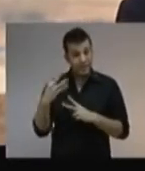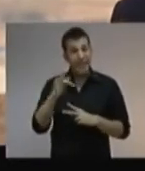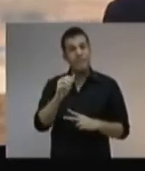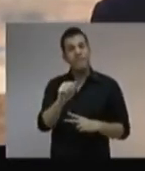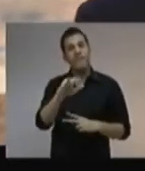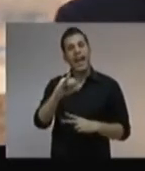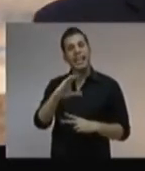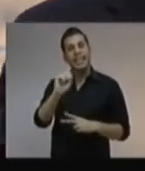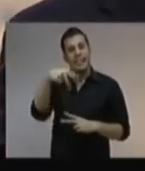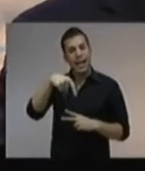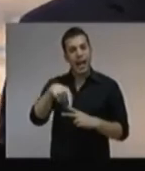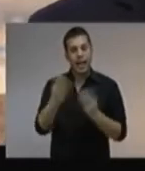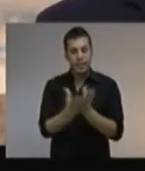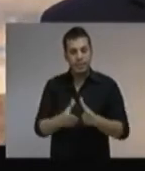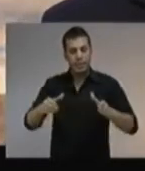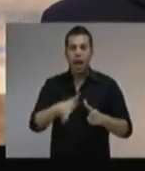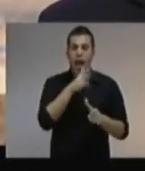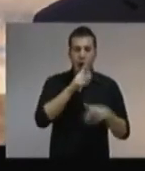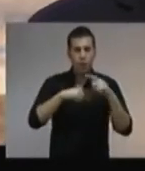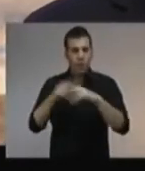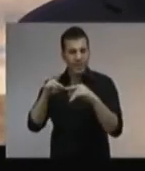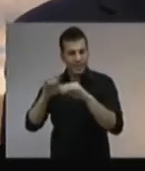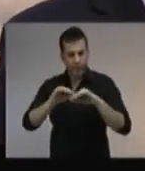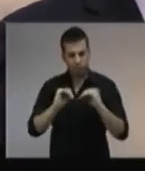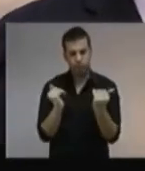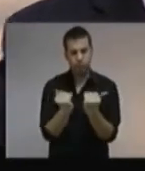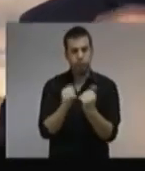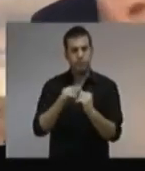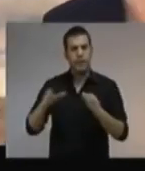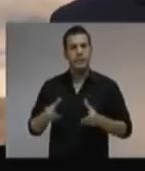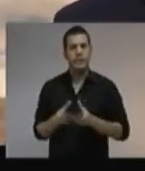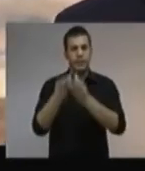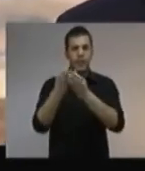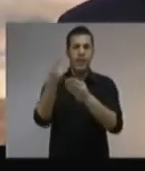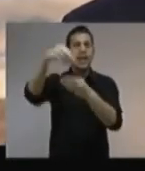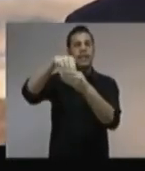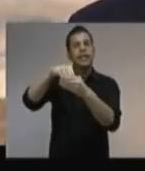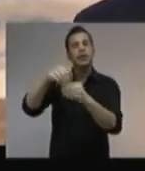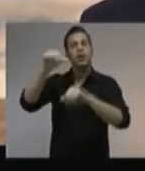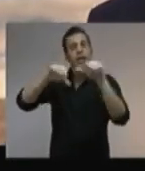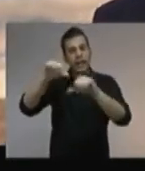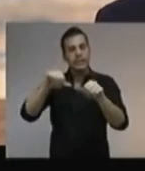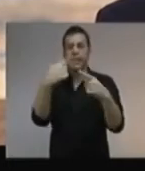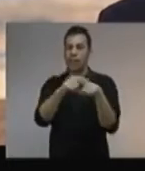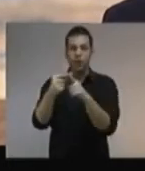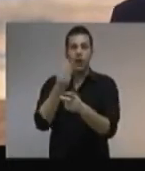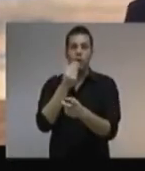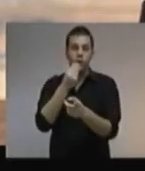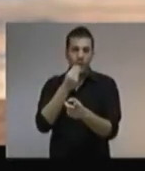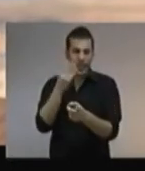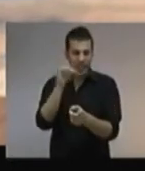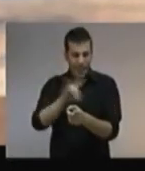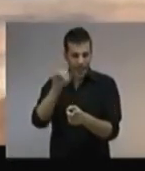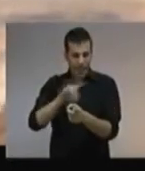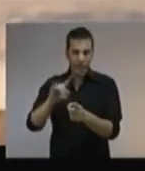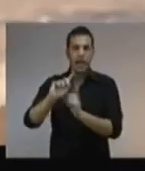faicán levantaba un gánigo o recipiente de barro cocido y en su interior leche y otros productos de la tierra que